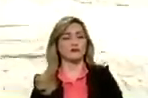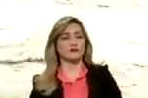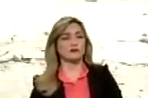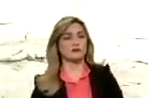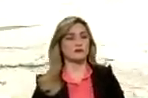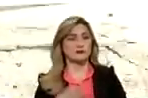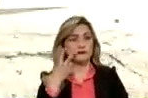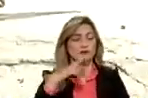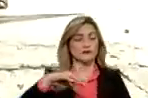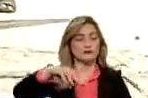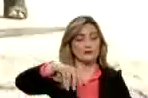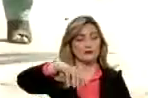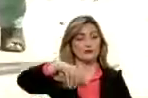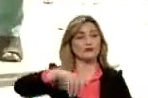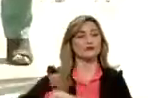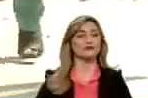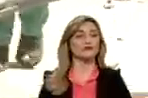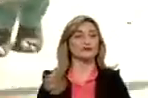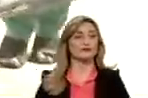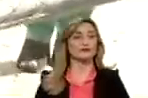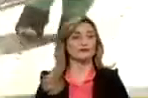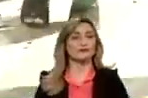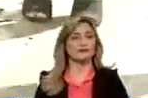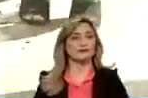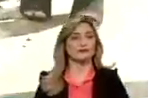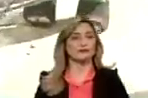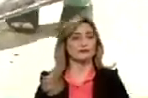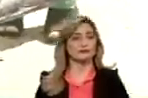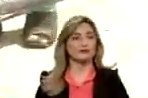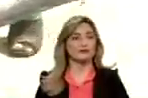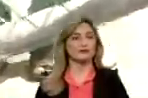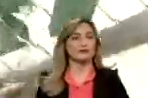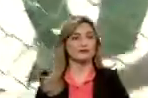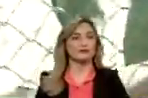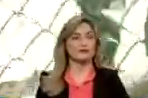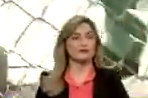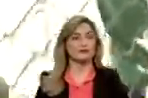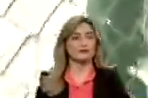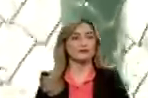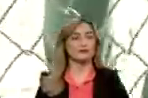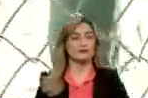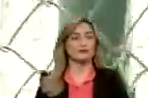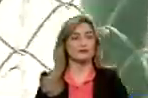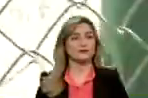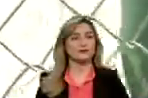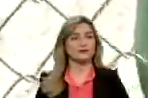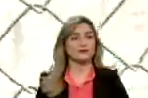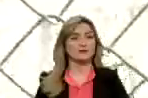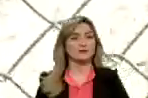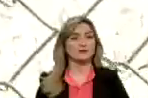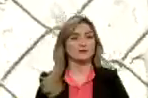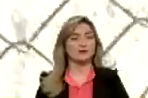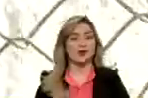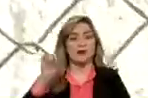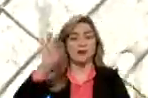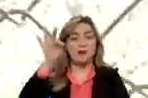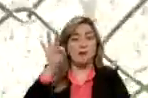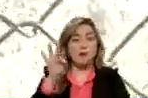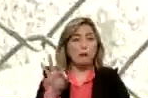prueba, vamos a abrir uno de los grifos de aquí, de una de las casas, y como ven, sale un poquito de agua, pero se corta